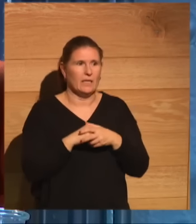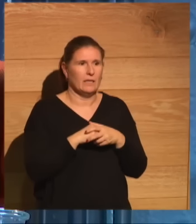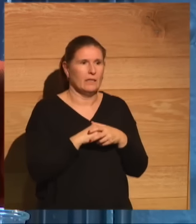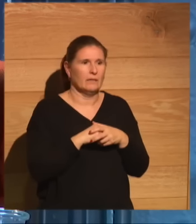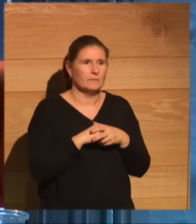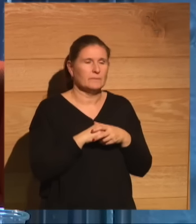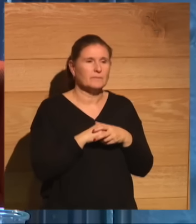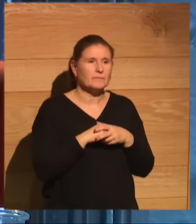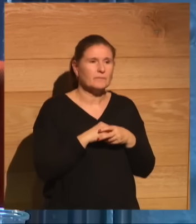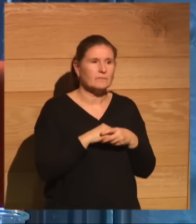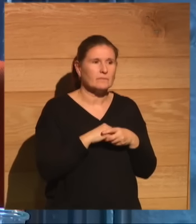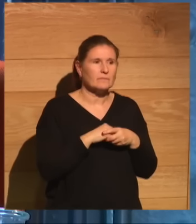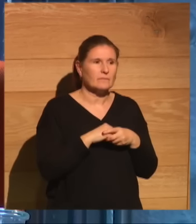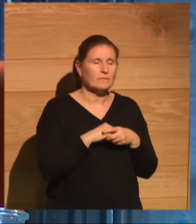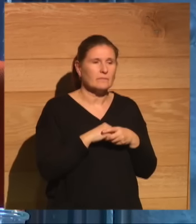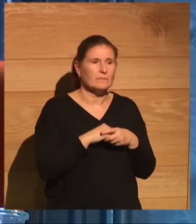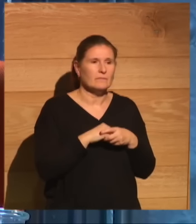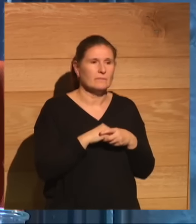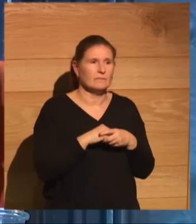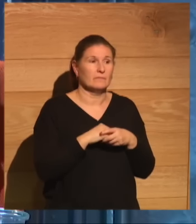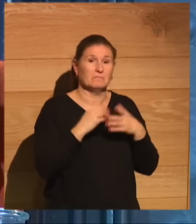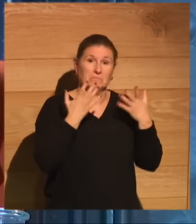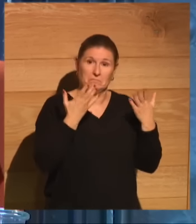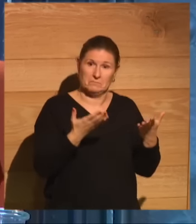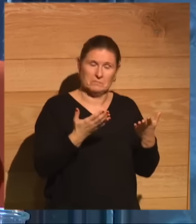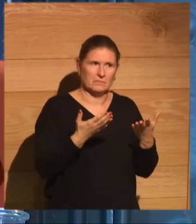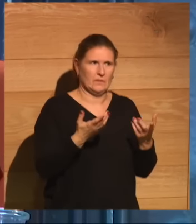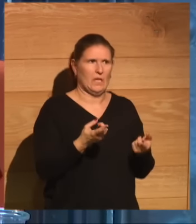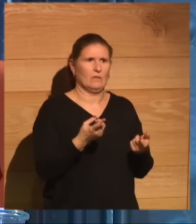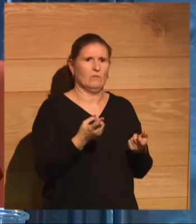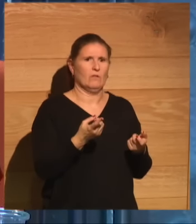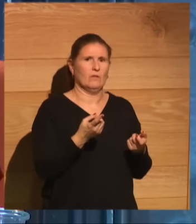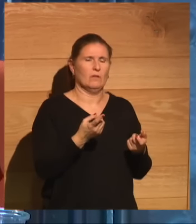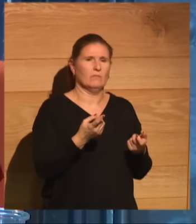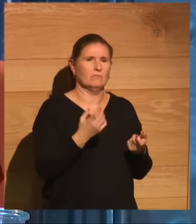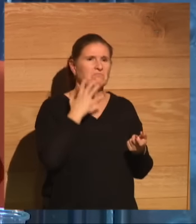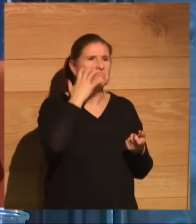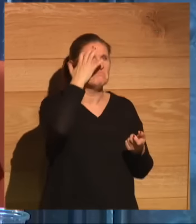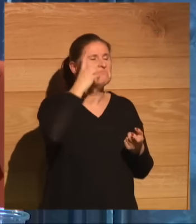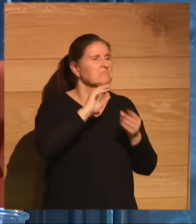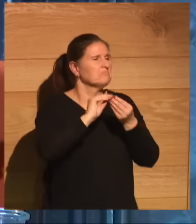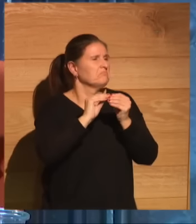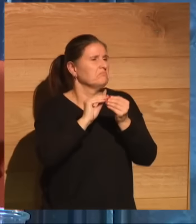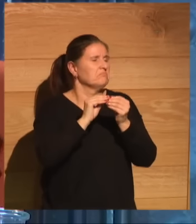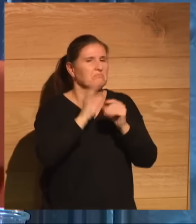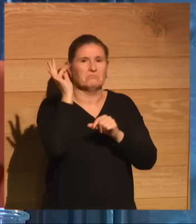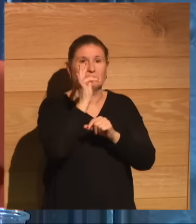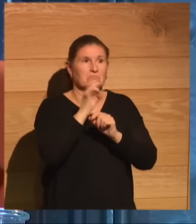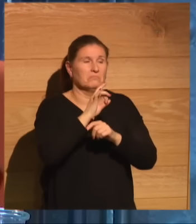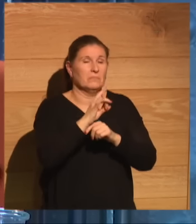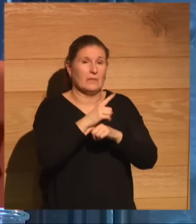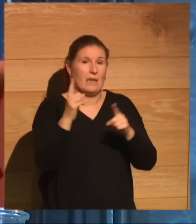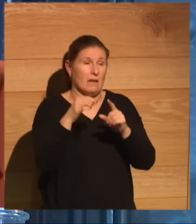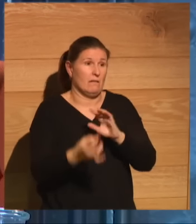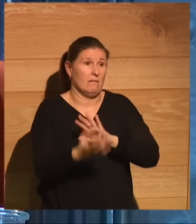para Disney, pero esto está guay. Ya sabía. Sí. Y llega el señor y se saca de la manga Frankenweenie sin haber trabajado nunca con personas de